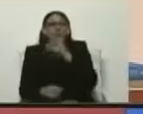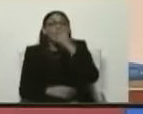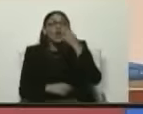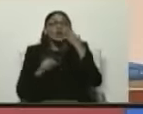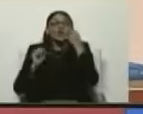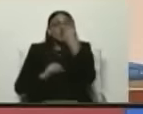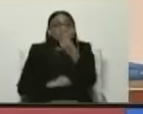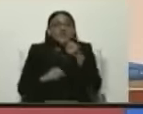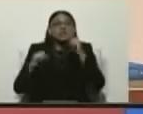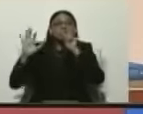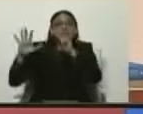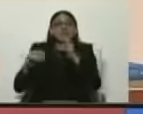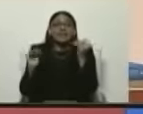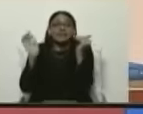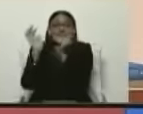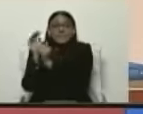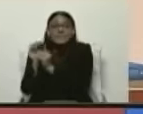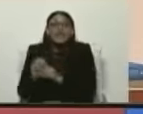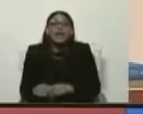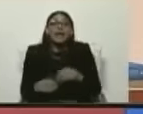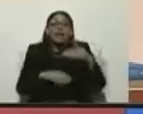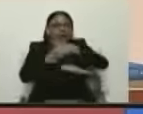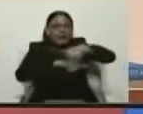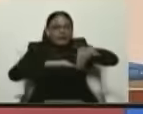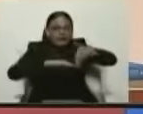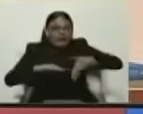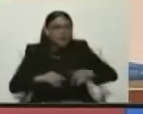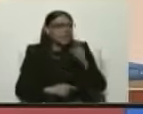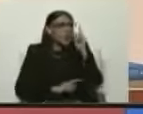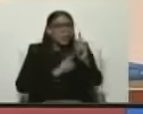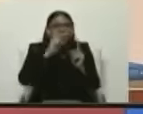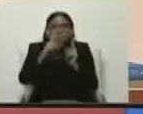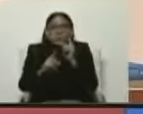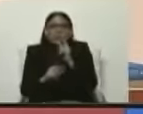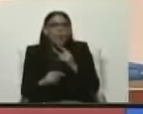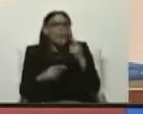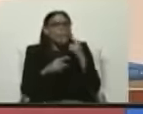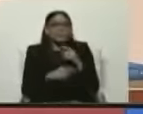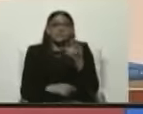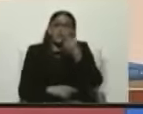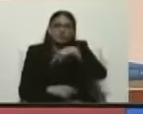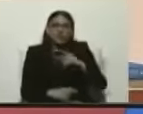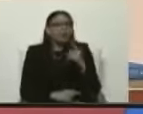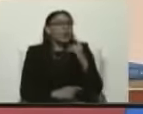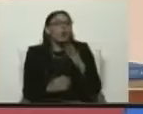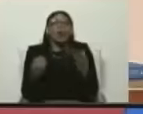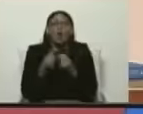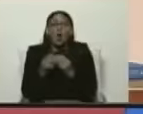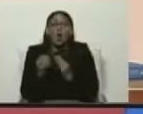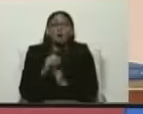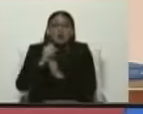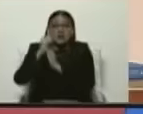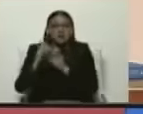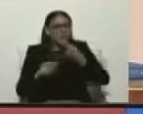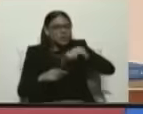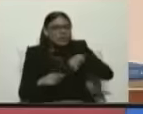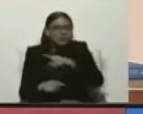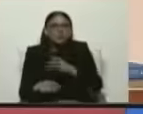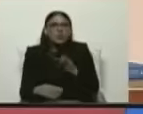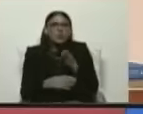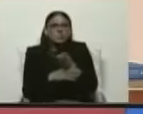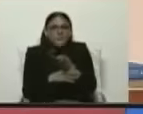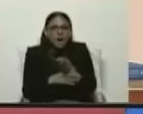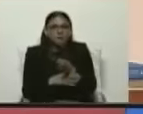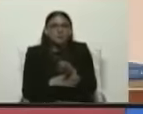mil calles, una por una, con su jefe y un equipo. Normalmente jefa, es la